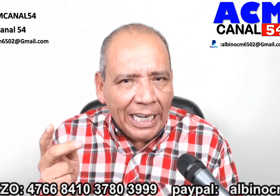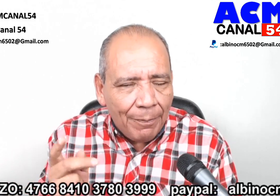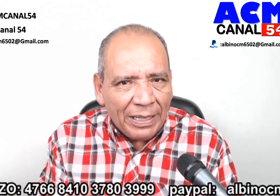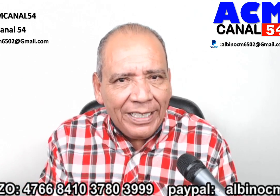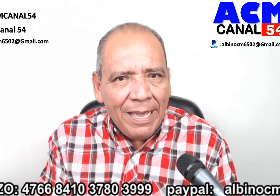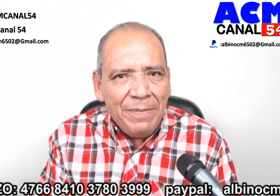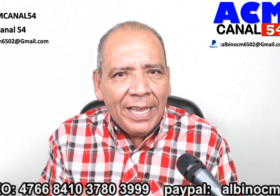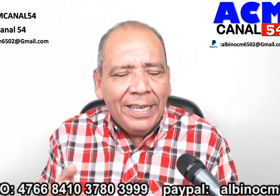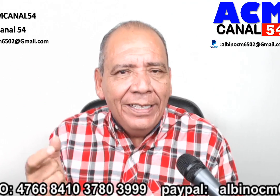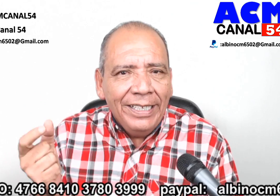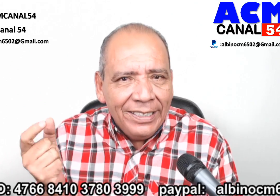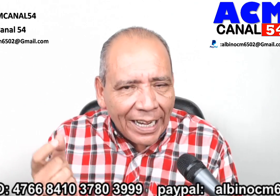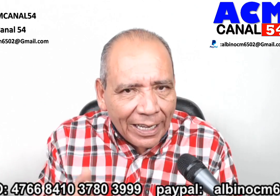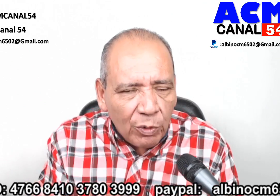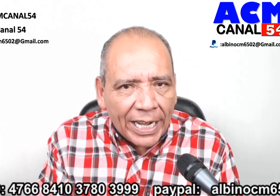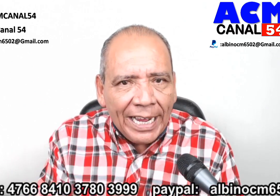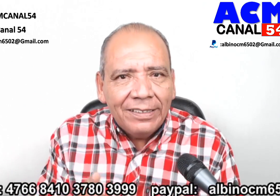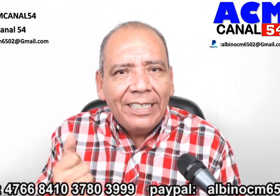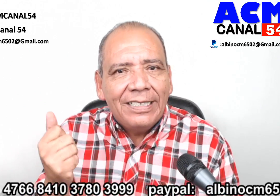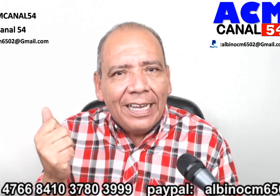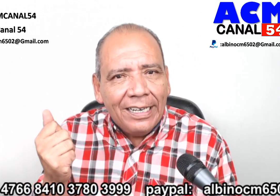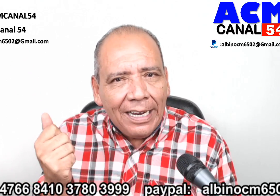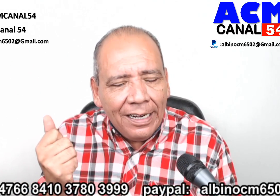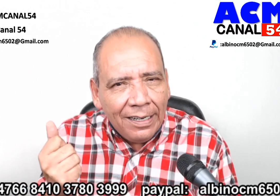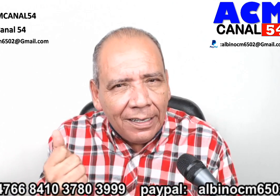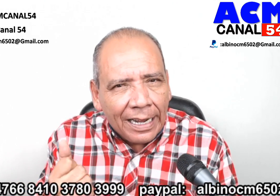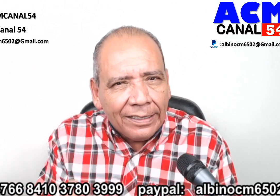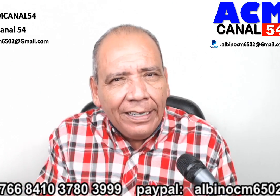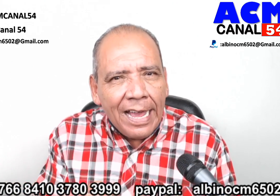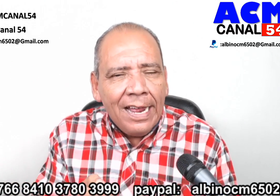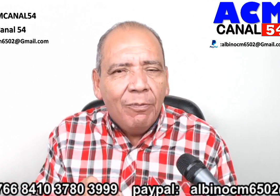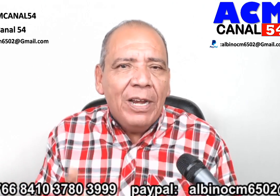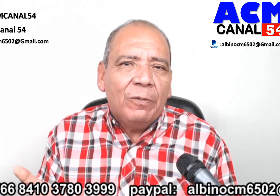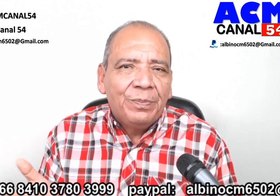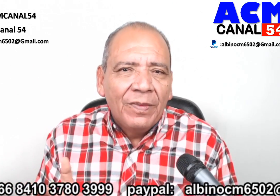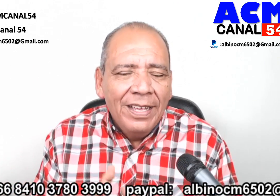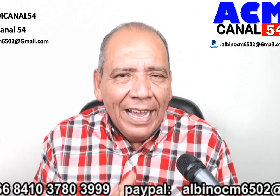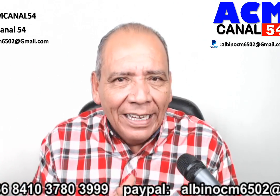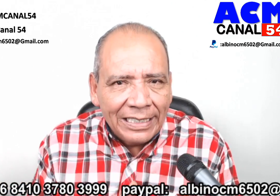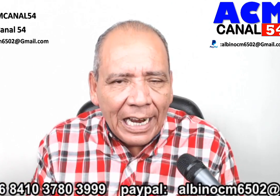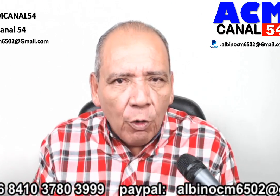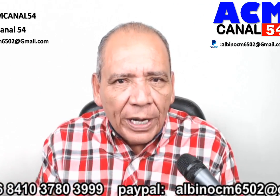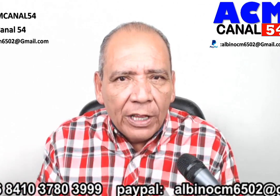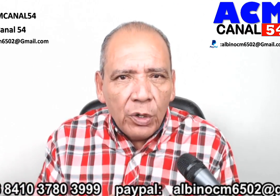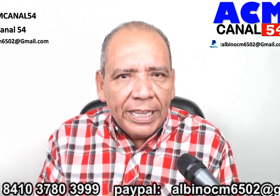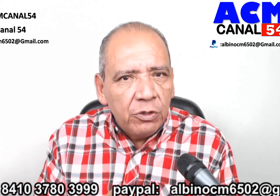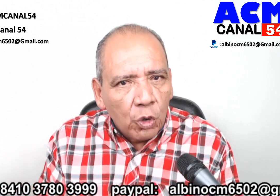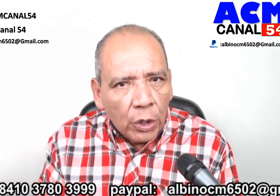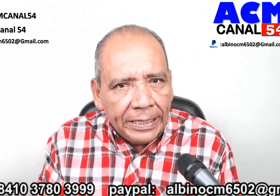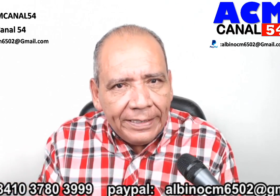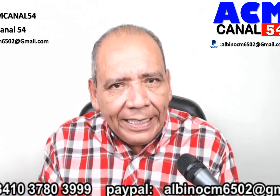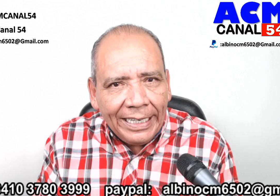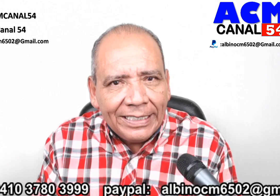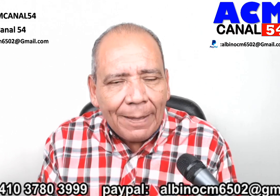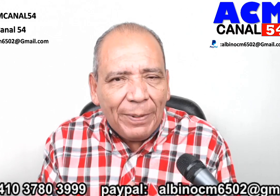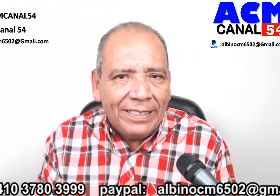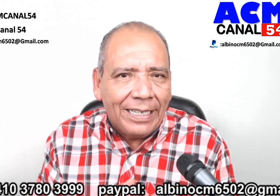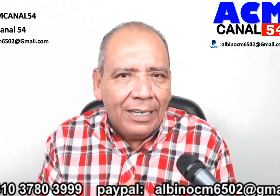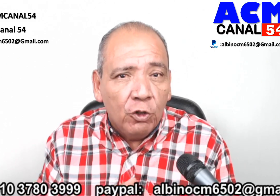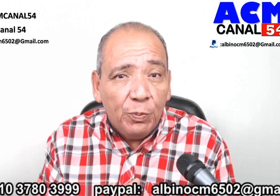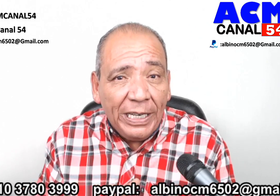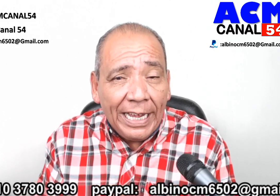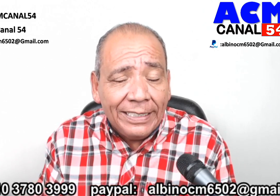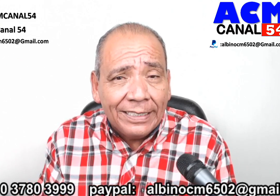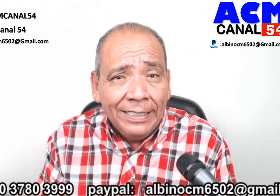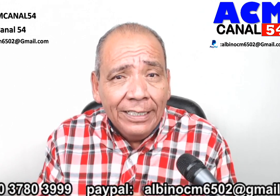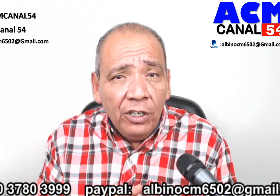y que la pandemia y sacan una carta y sacan al cardenal. Bueno, hasta la gobernadora de Sonora dice que esa presa,